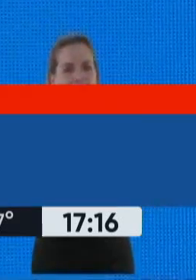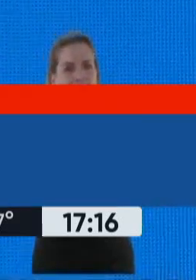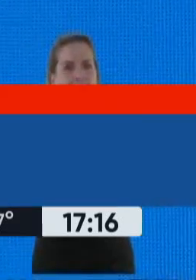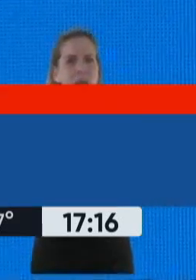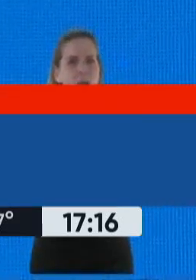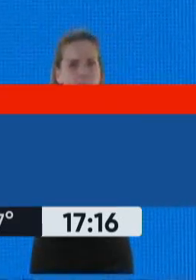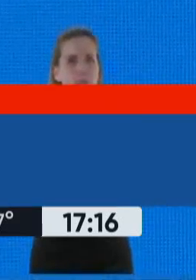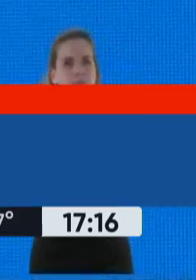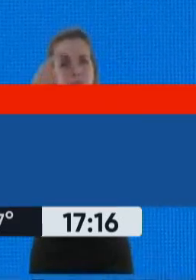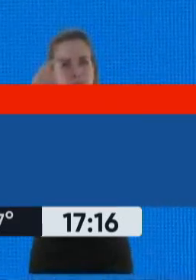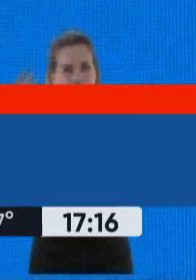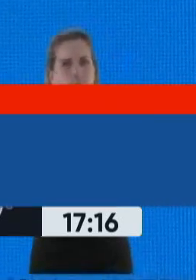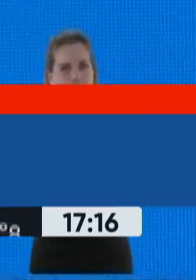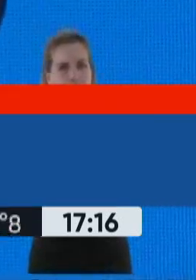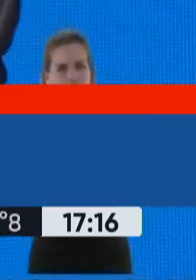para poder.